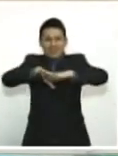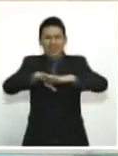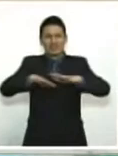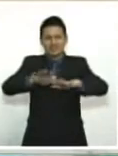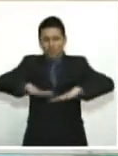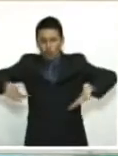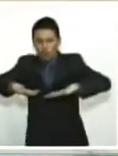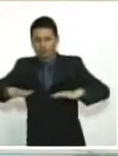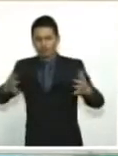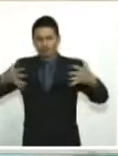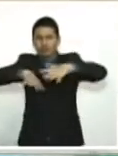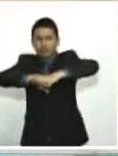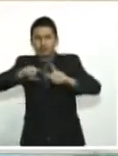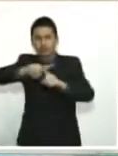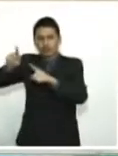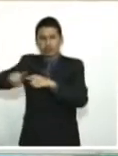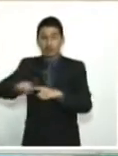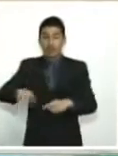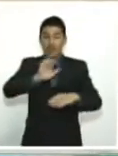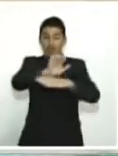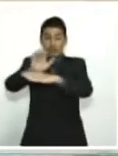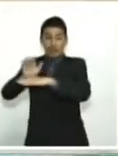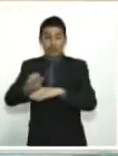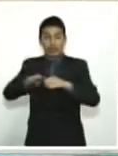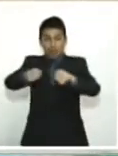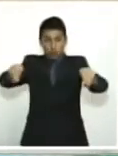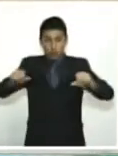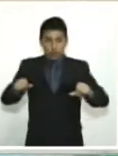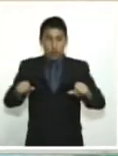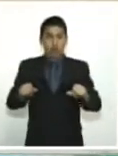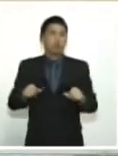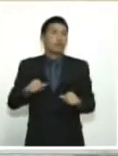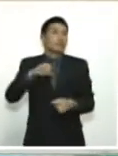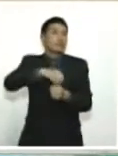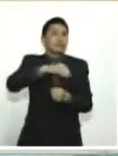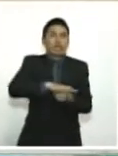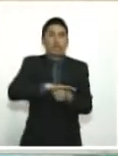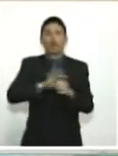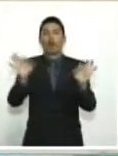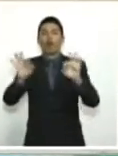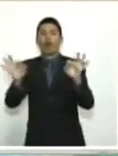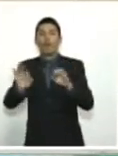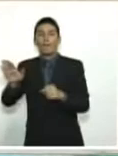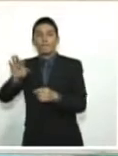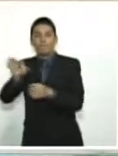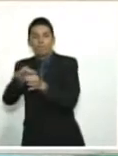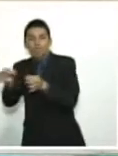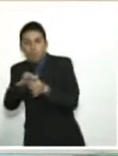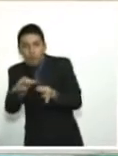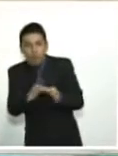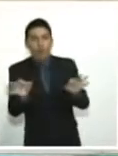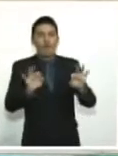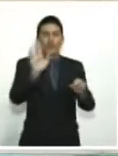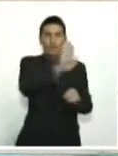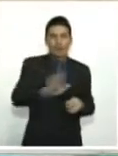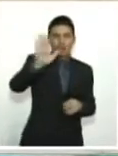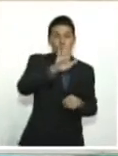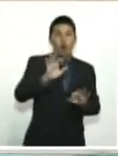intersectoriales de los distintos entes territoriales, llámese distritos, municipios, departamentos y